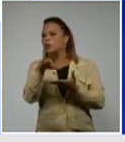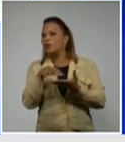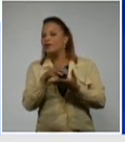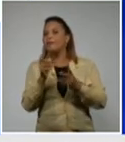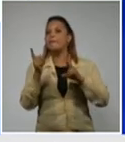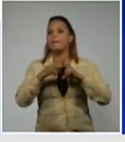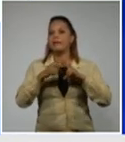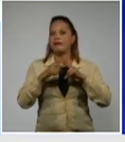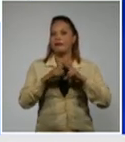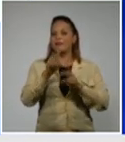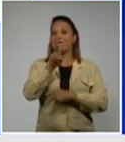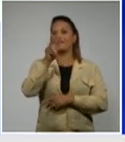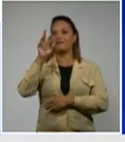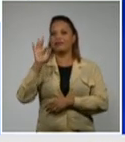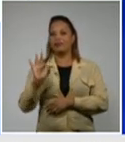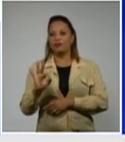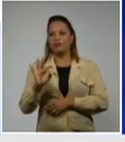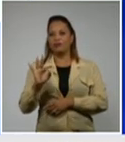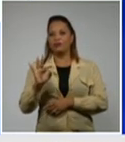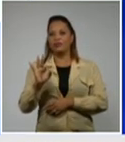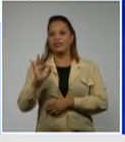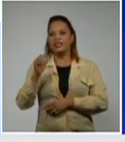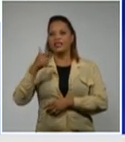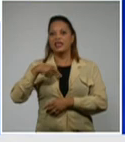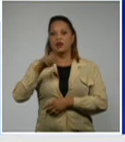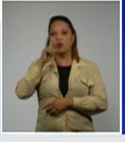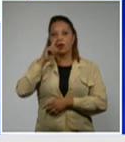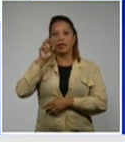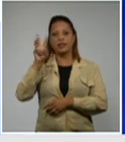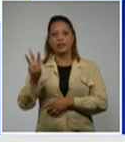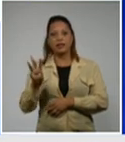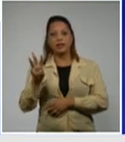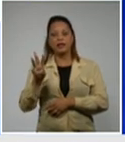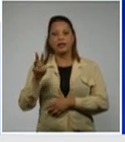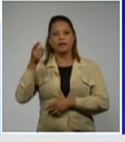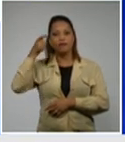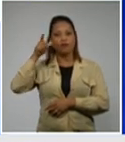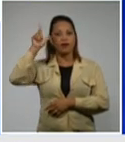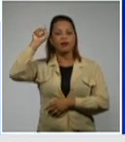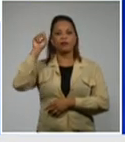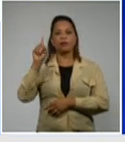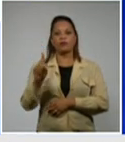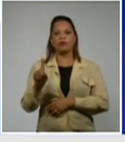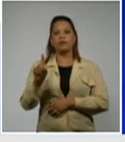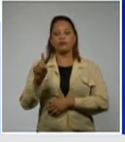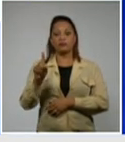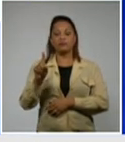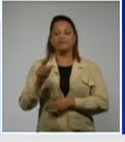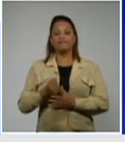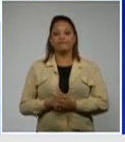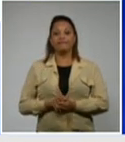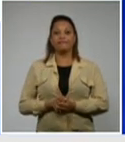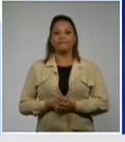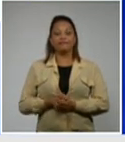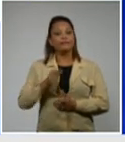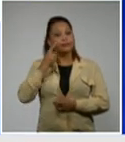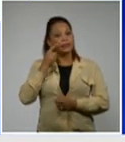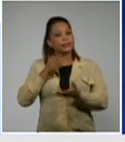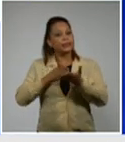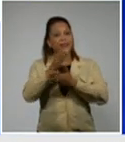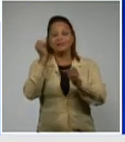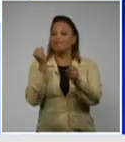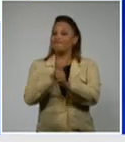28 casos, Iguaní 3, Boyarriba 1, aquí se trabaja